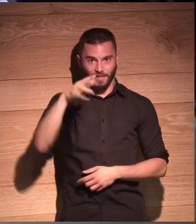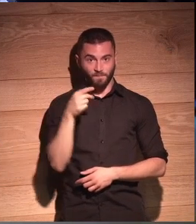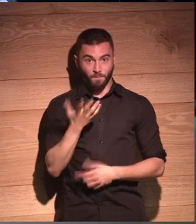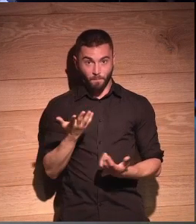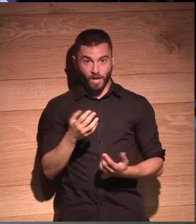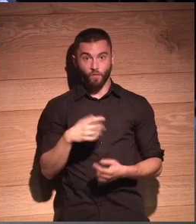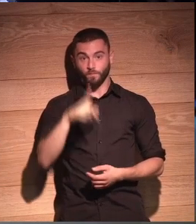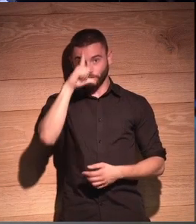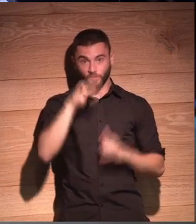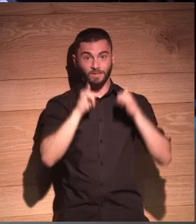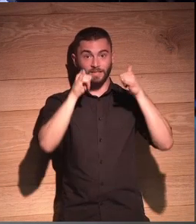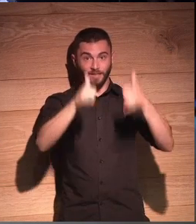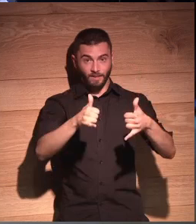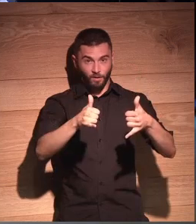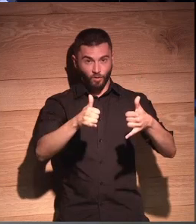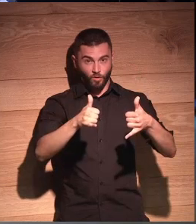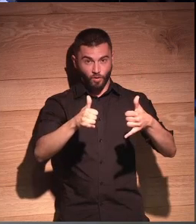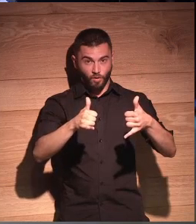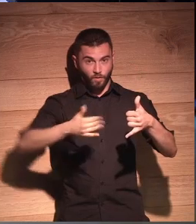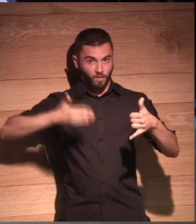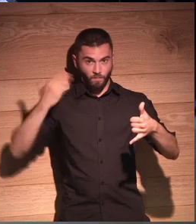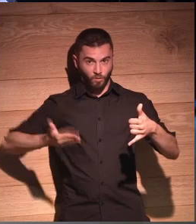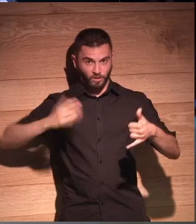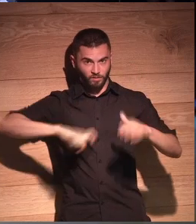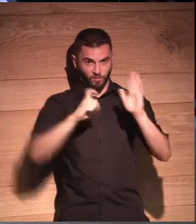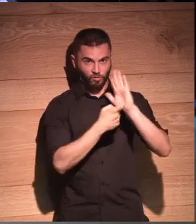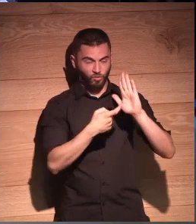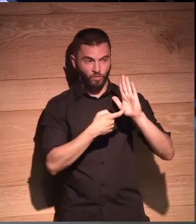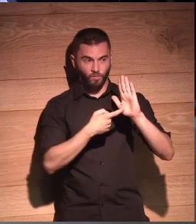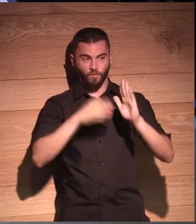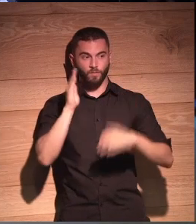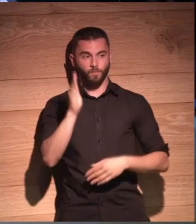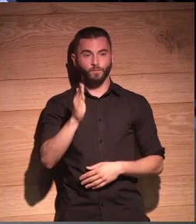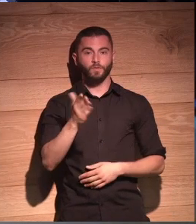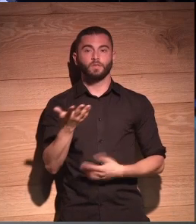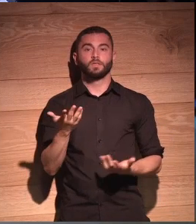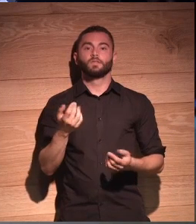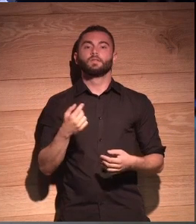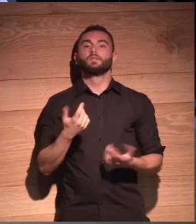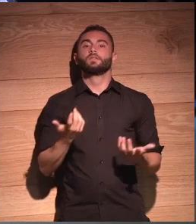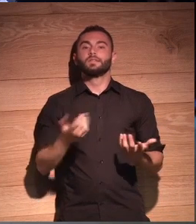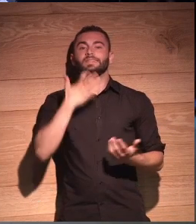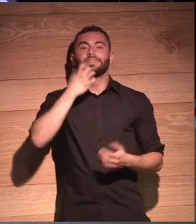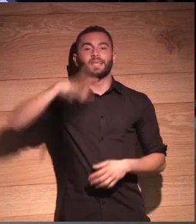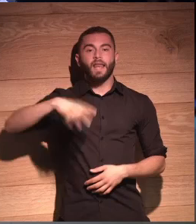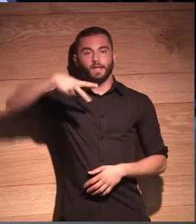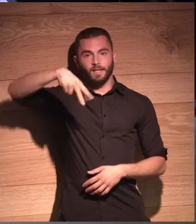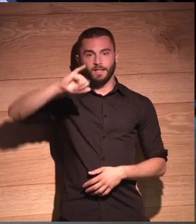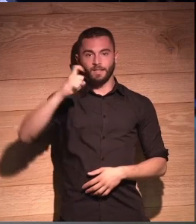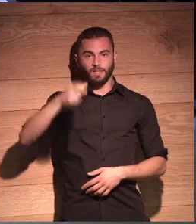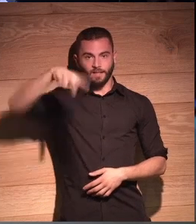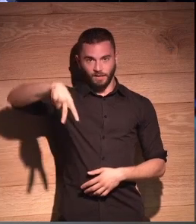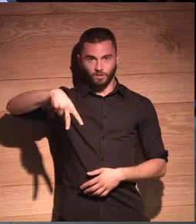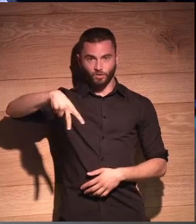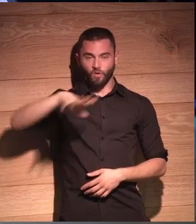llegó a la Luna y se llevó el pícaro gordo que todo se lo comió, de aquellos dedos que nos jugaban de niño con el huevo frito, fue Nixon, que era el que había